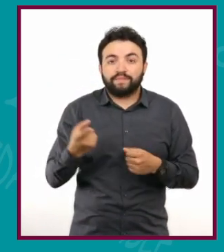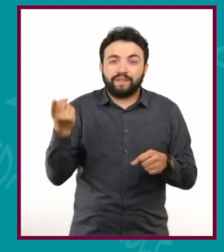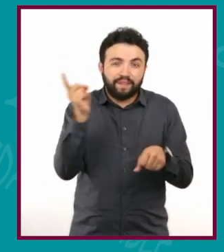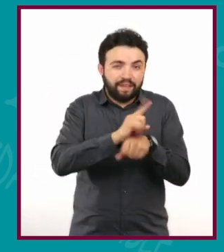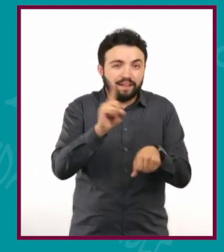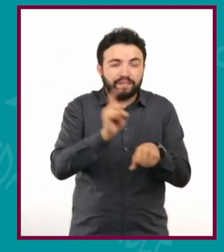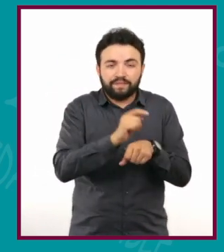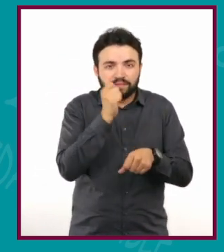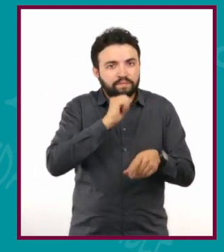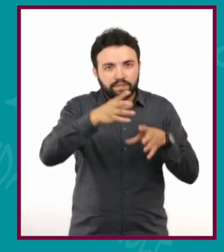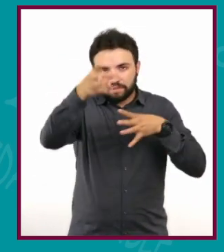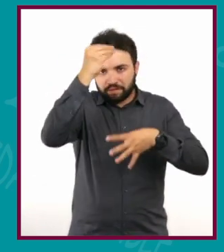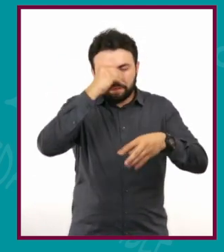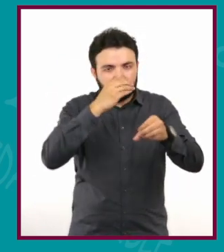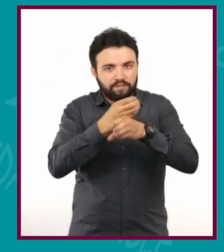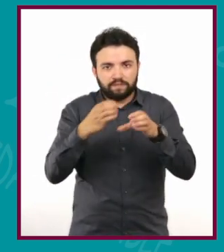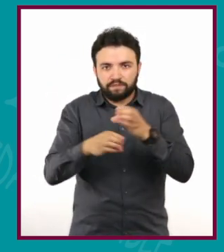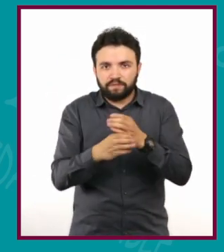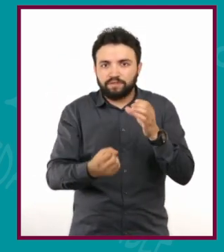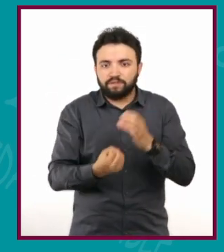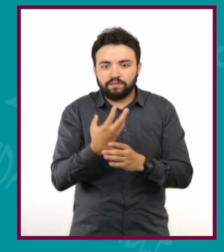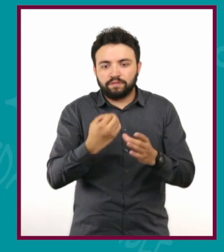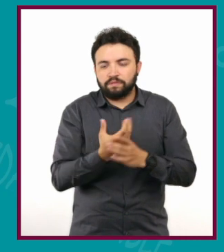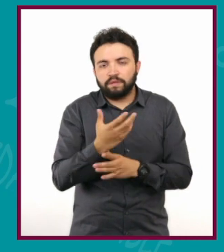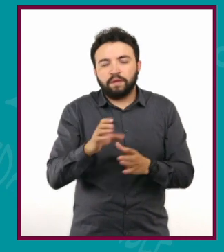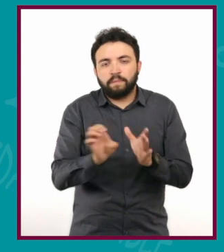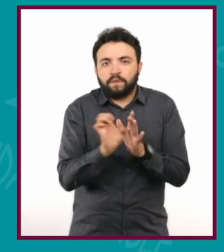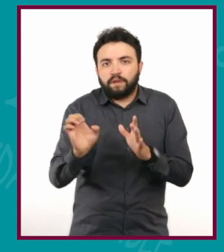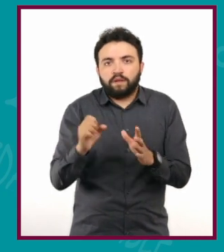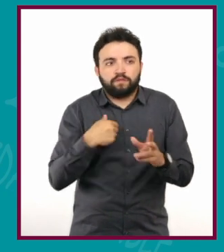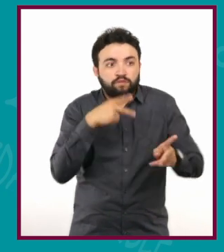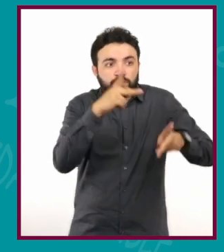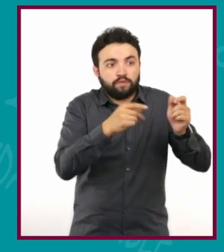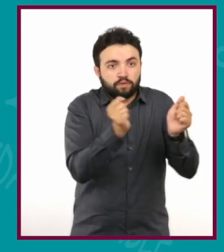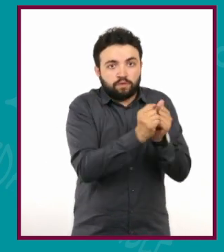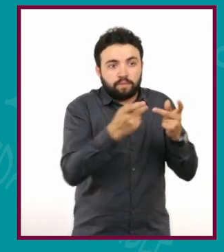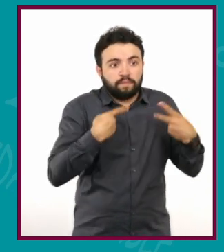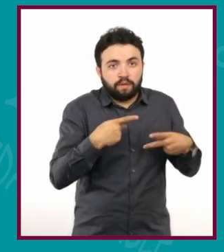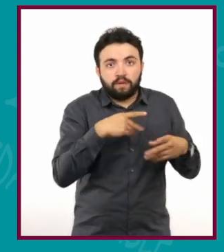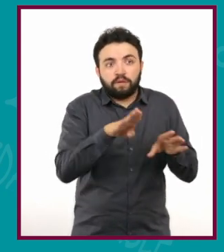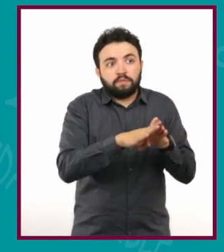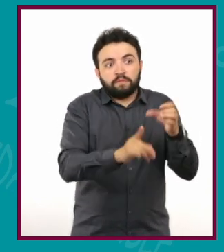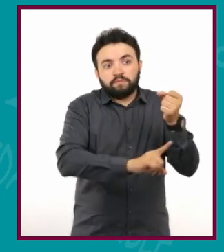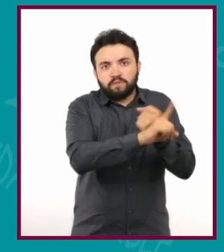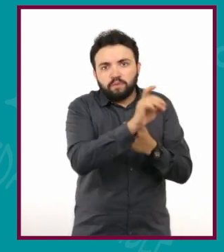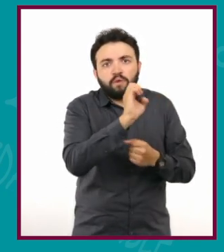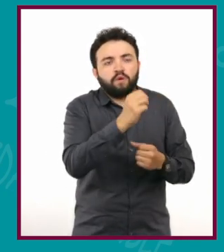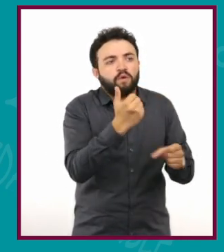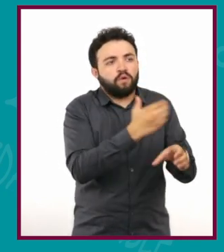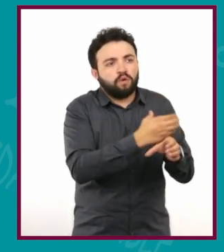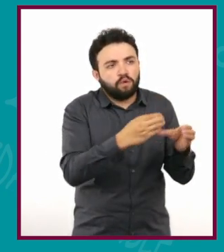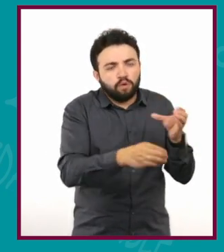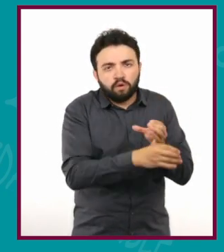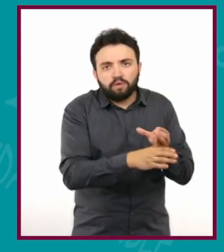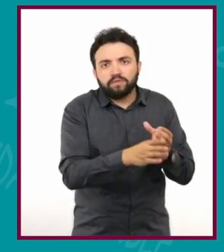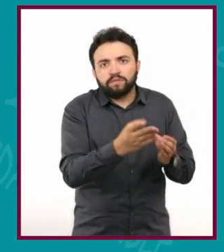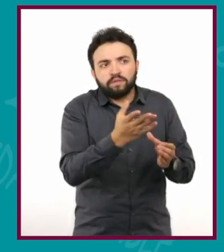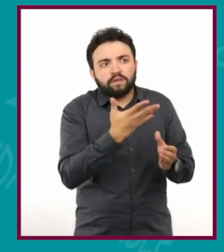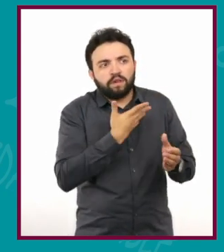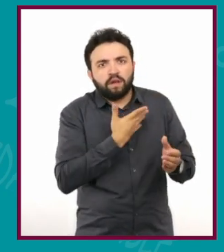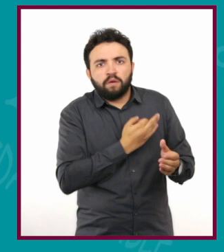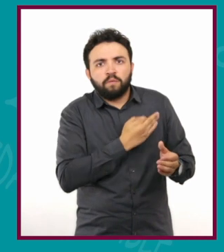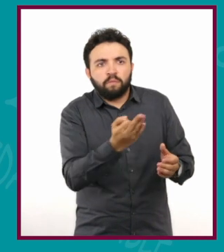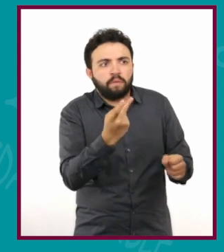los días aprendemos cosas nuevas. Cuando platicamos con personas así, ya sea de problemas que tienen o de cosas buenas que les pasan, nos deja